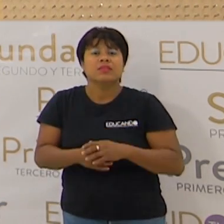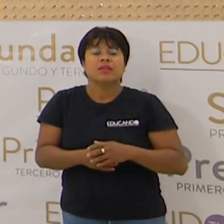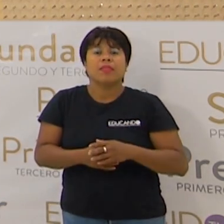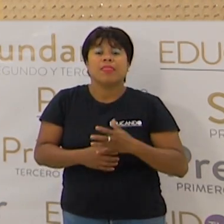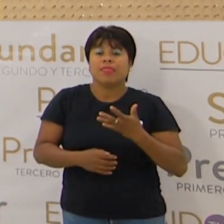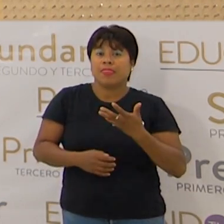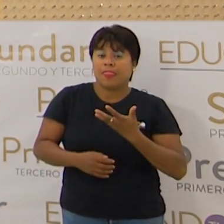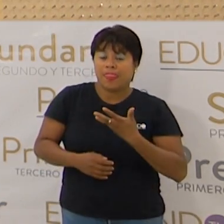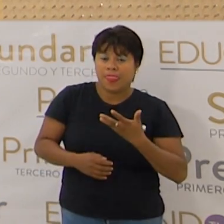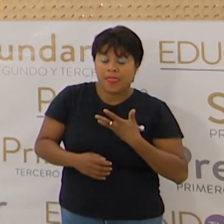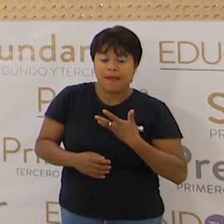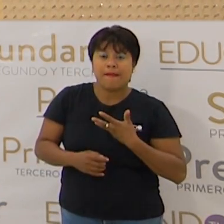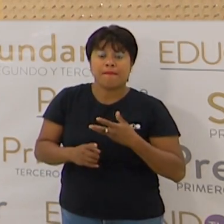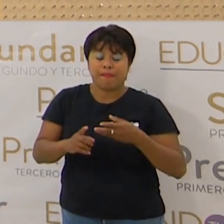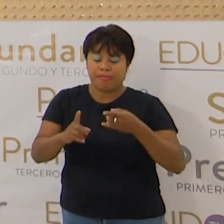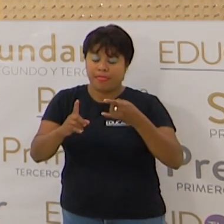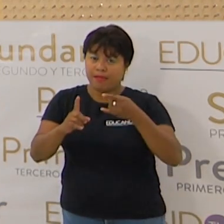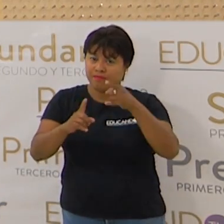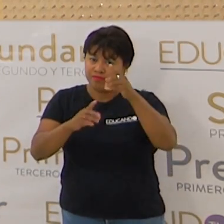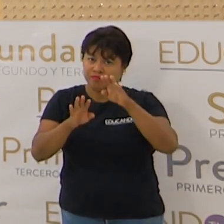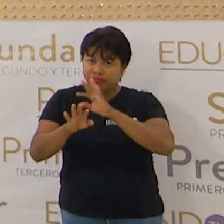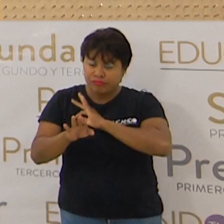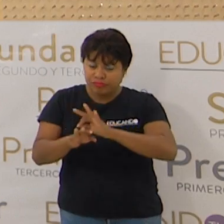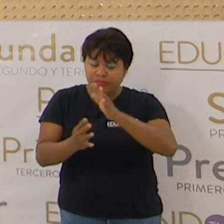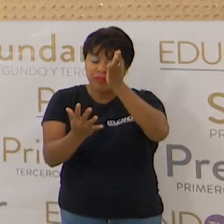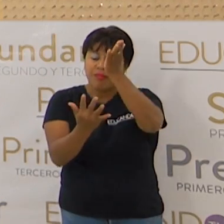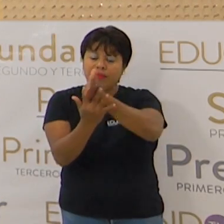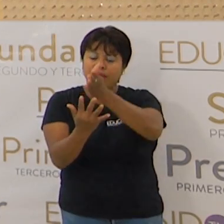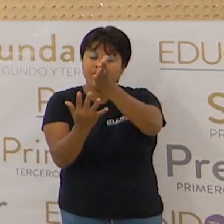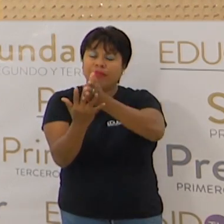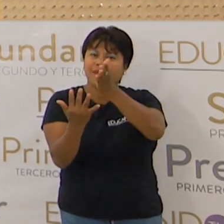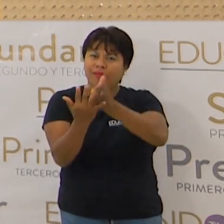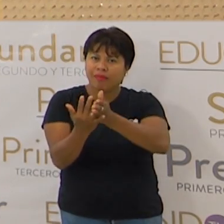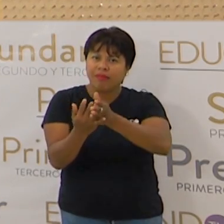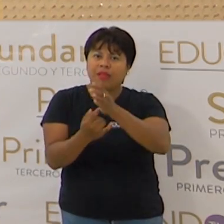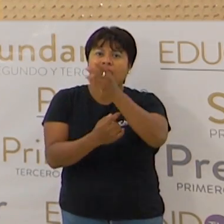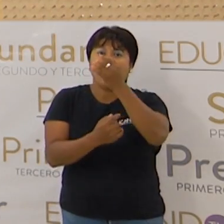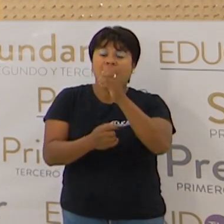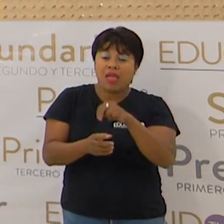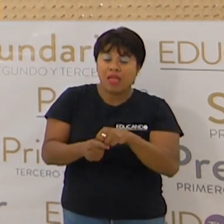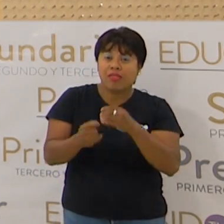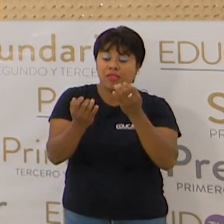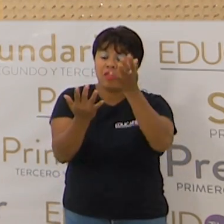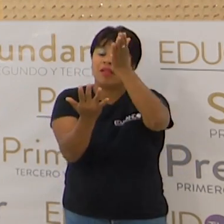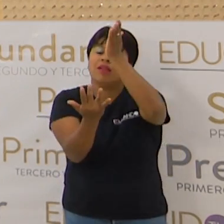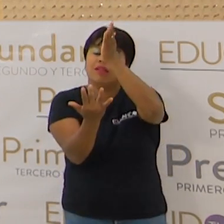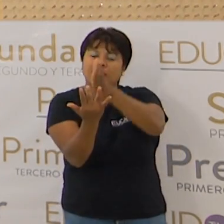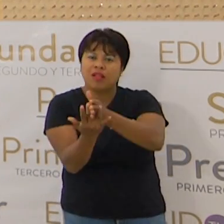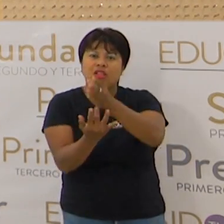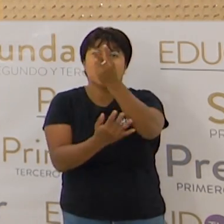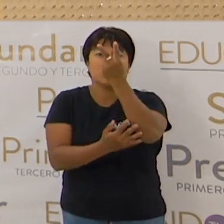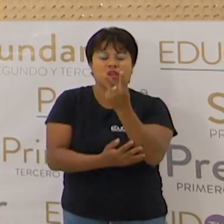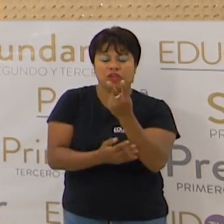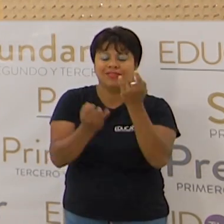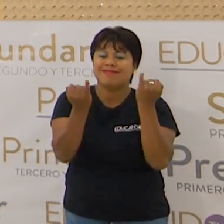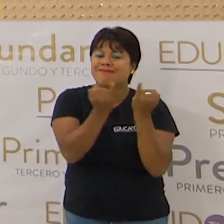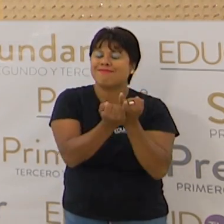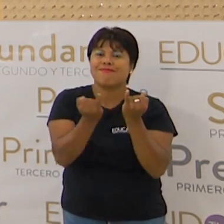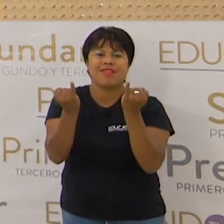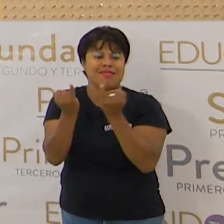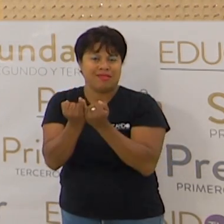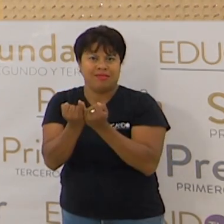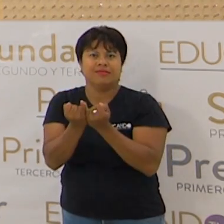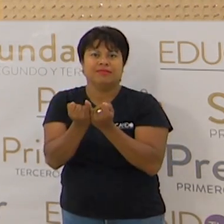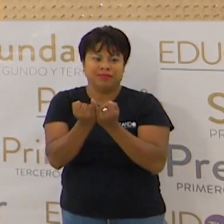es aquel que divide a una figura en 2 partes exactamente